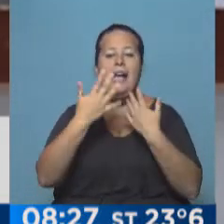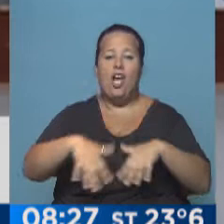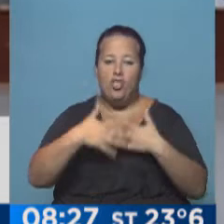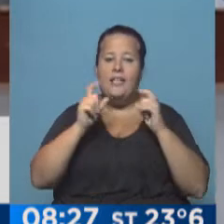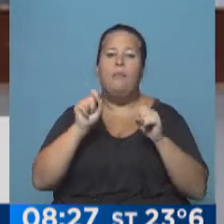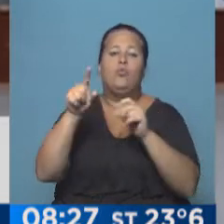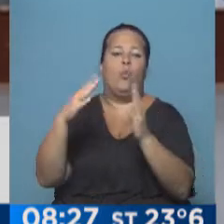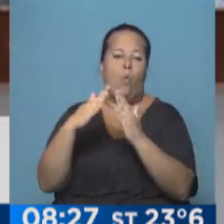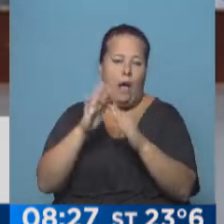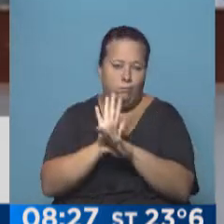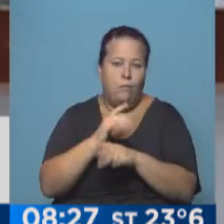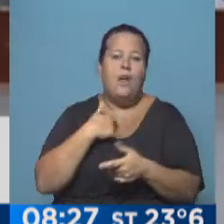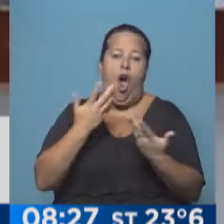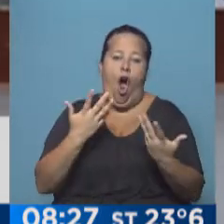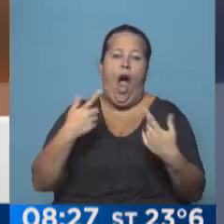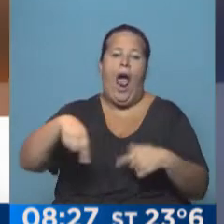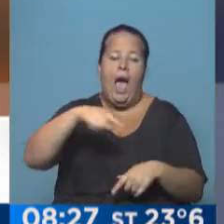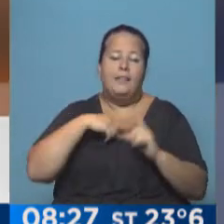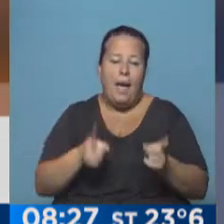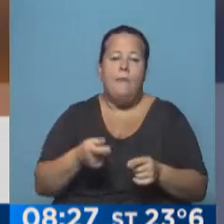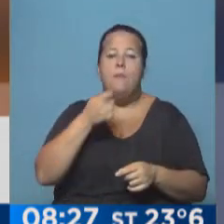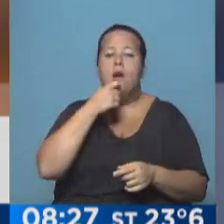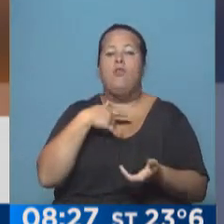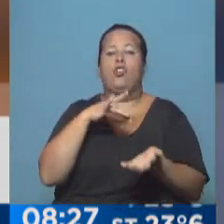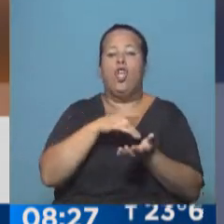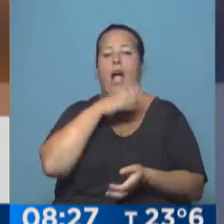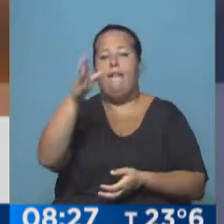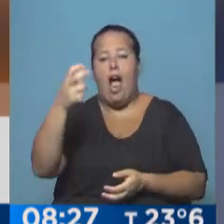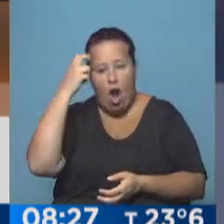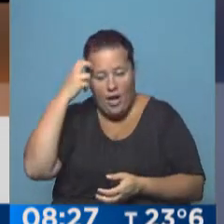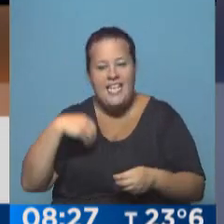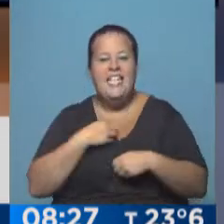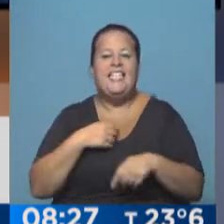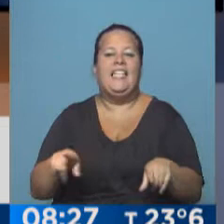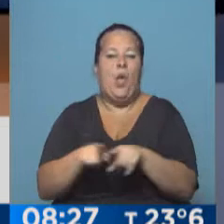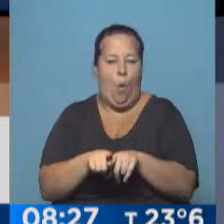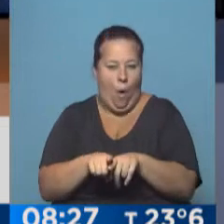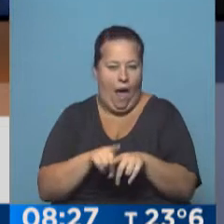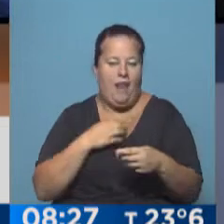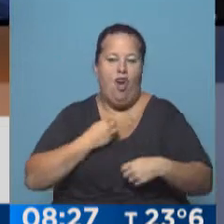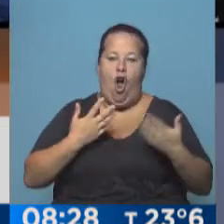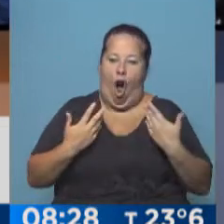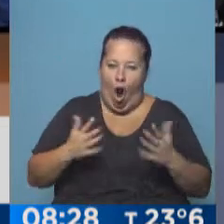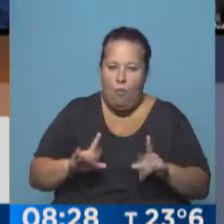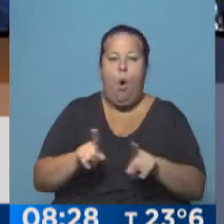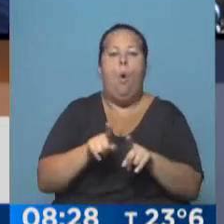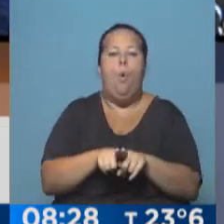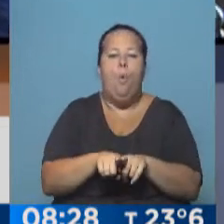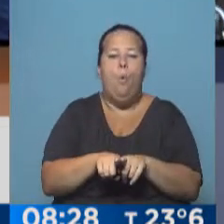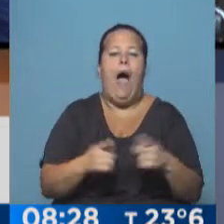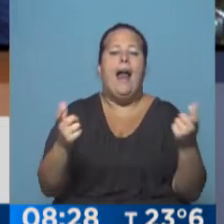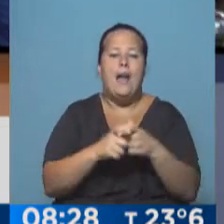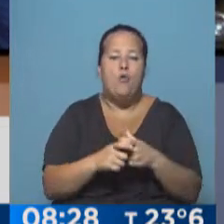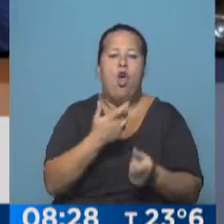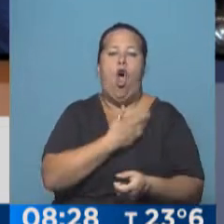también es su casa y esperamos nosotros también, cuando nos toque ir al Congreso, sentirnos de la misma manera y que, al igual que en la reunión